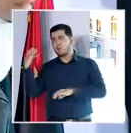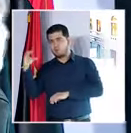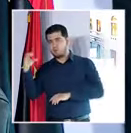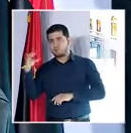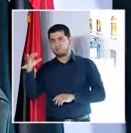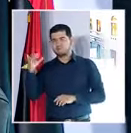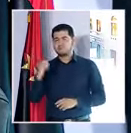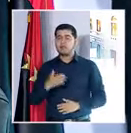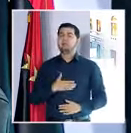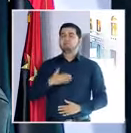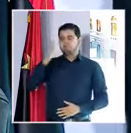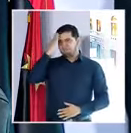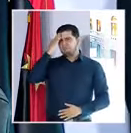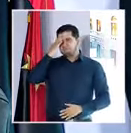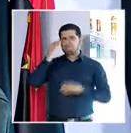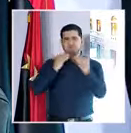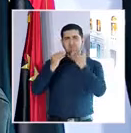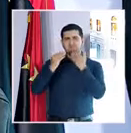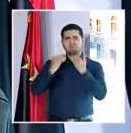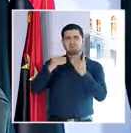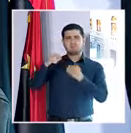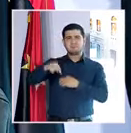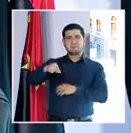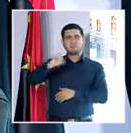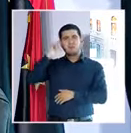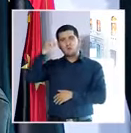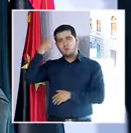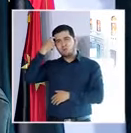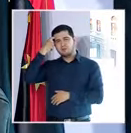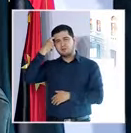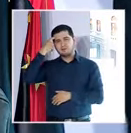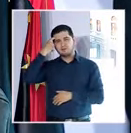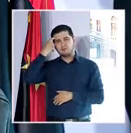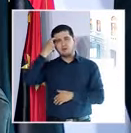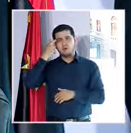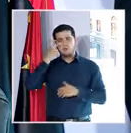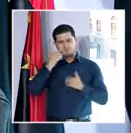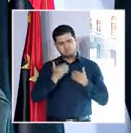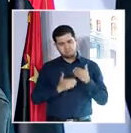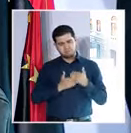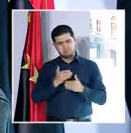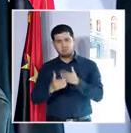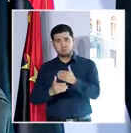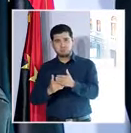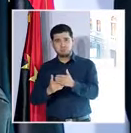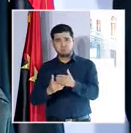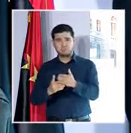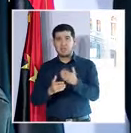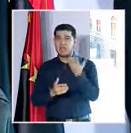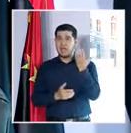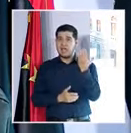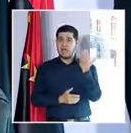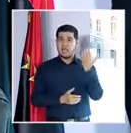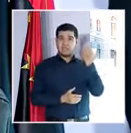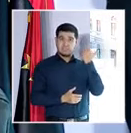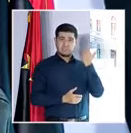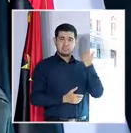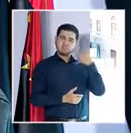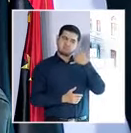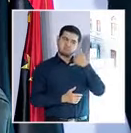muy importantes. Ayer, cuando logré conversar con el ministro de Comercio, Industria y Turismo, una persona